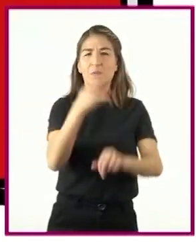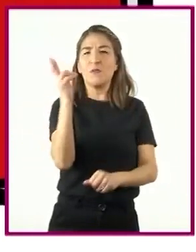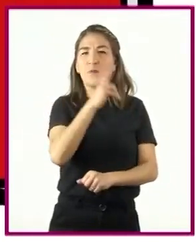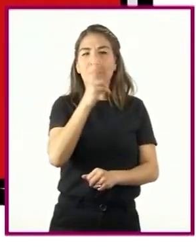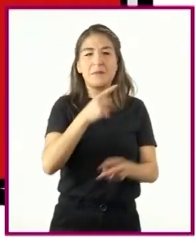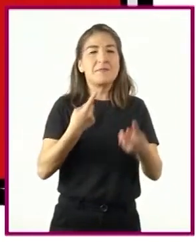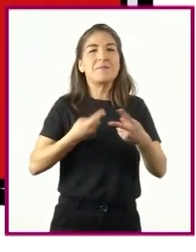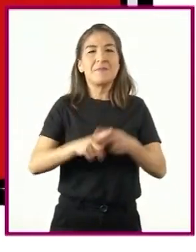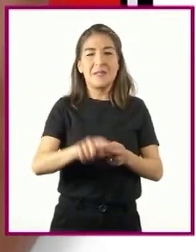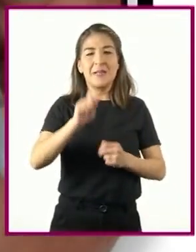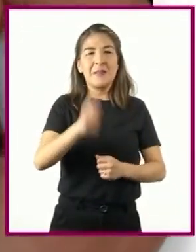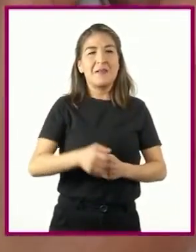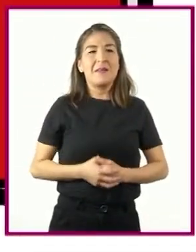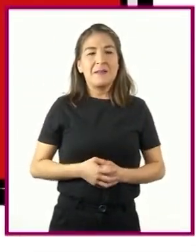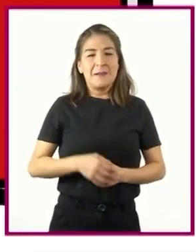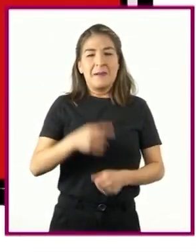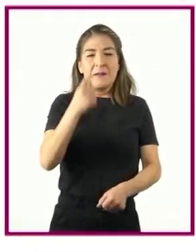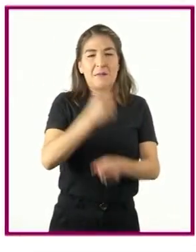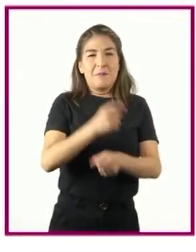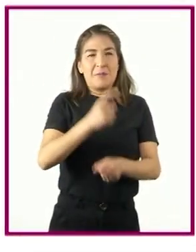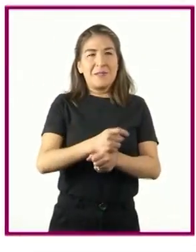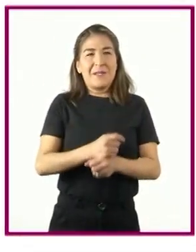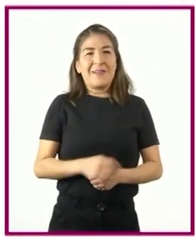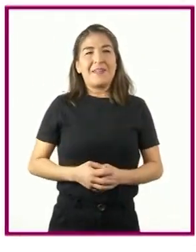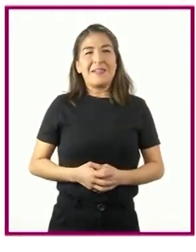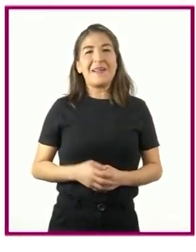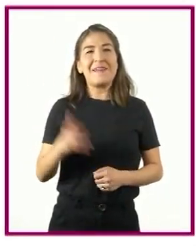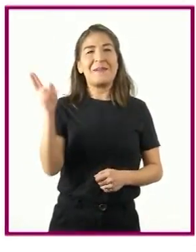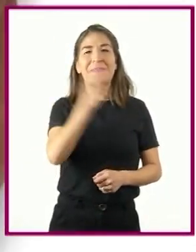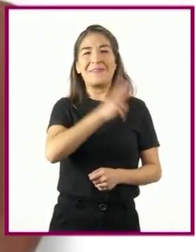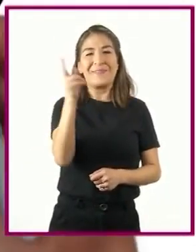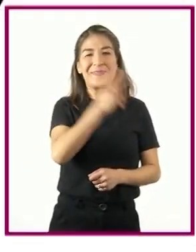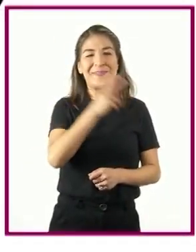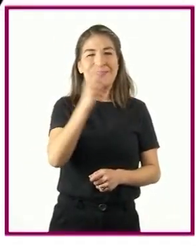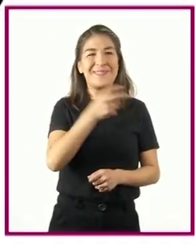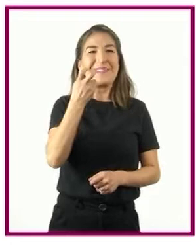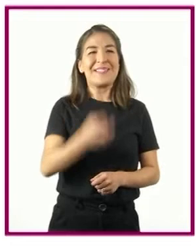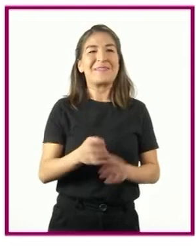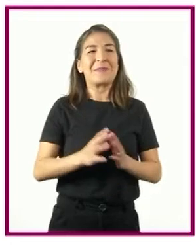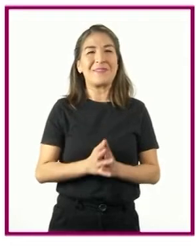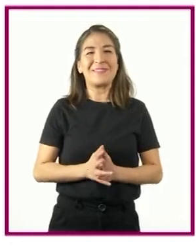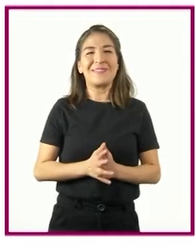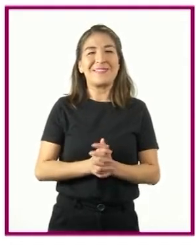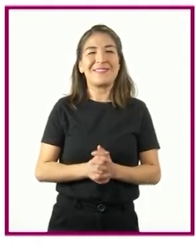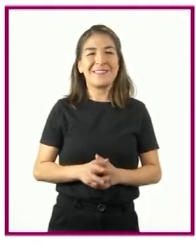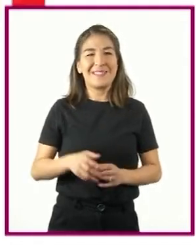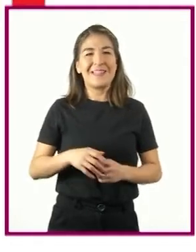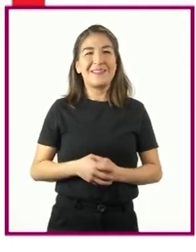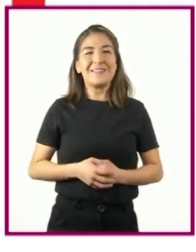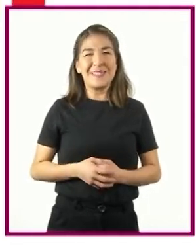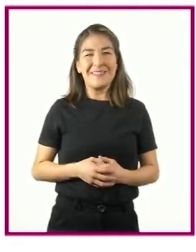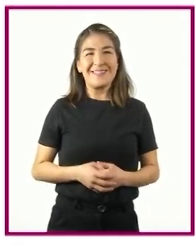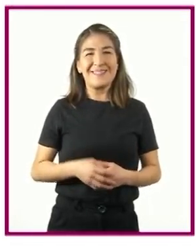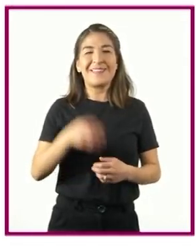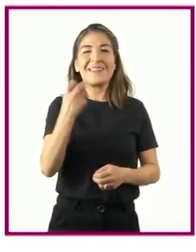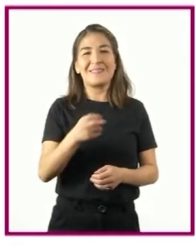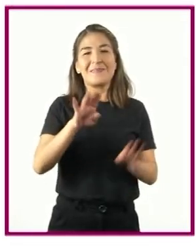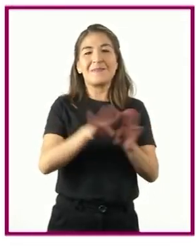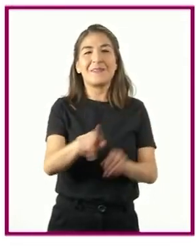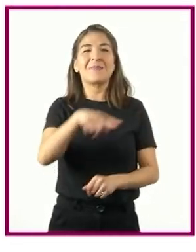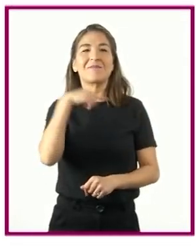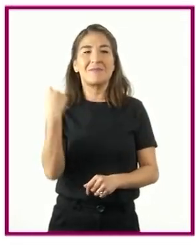inicia dentro del marco de la Primera Guerra Mundial. Existen 3 causas principales. La primera, la derrota